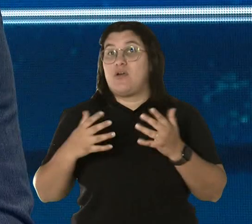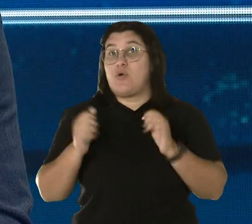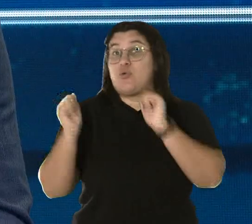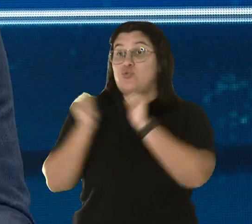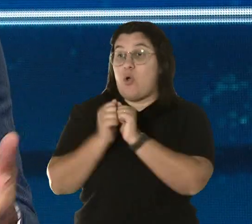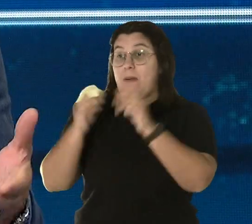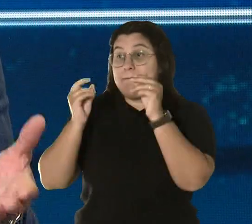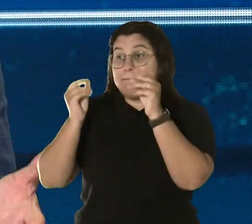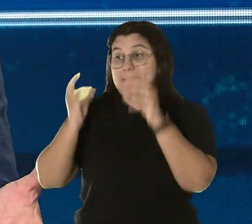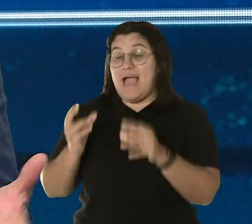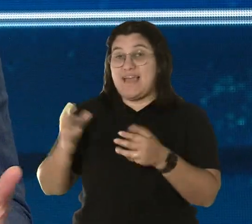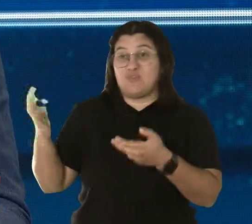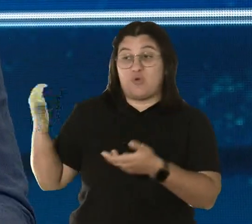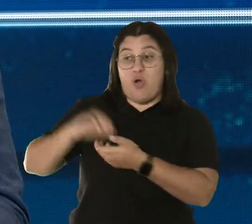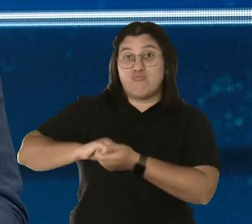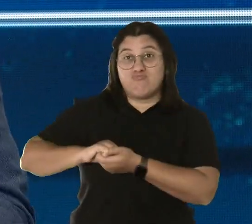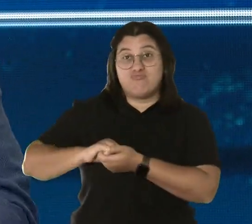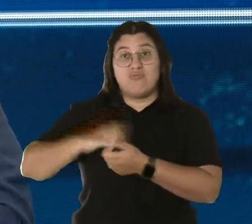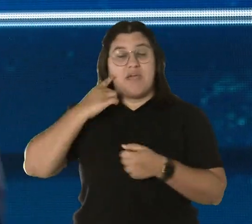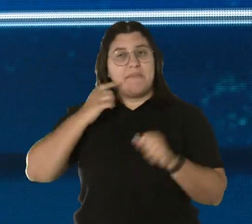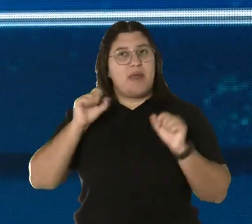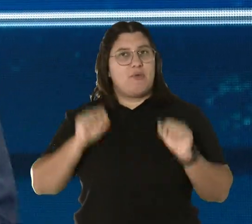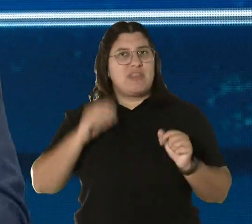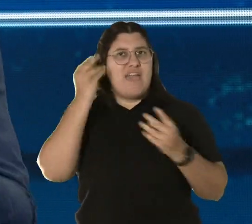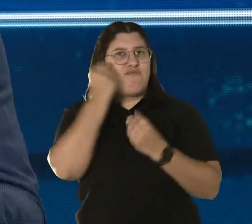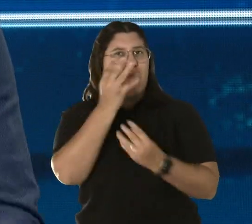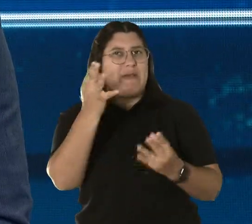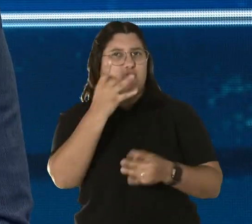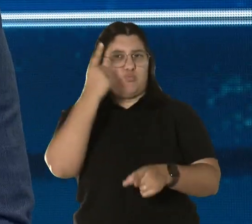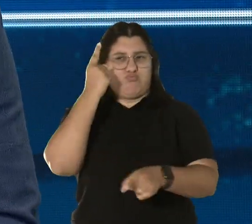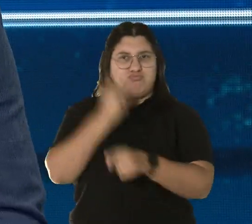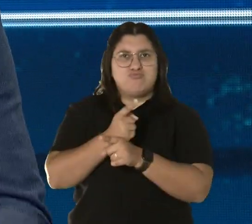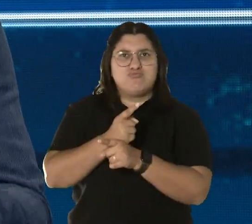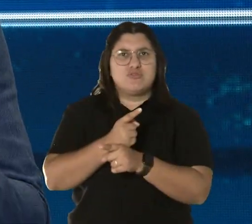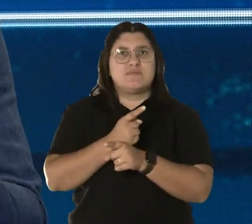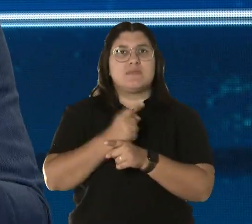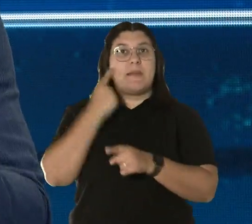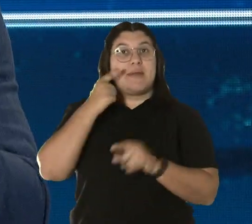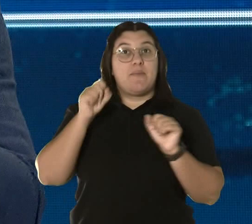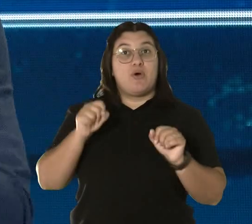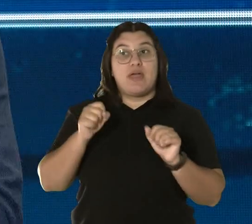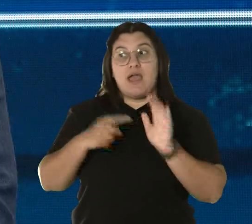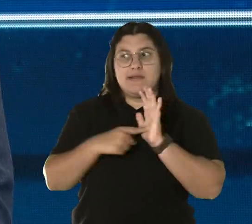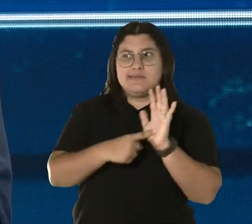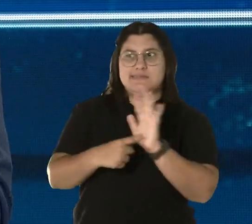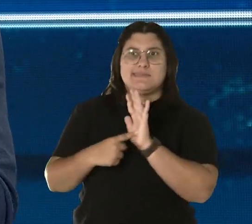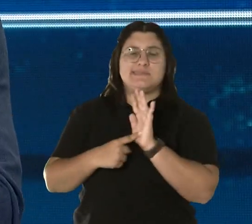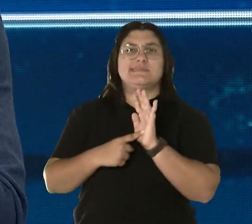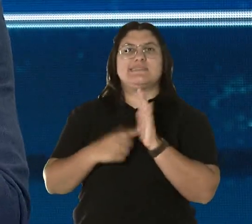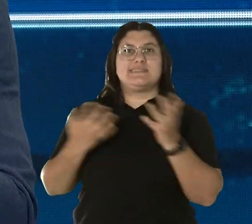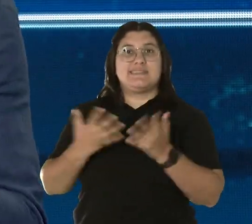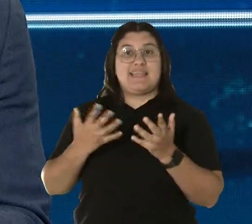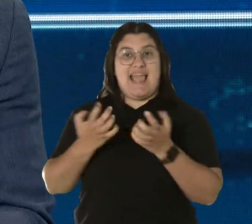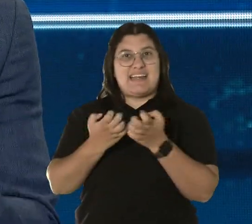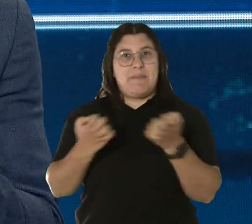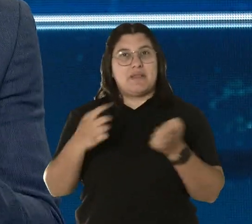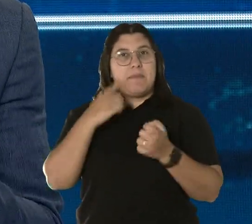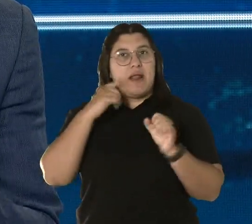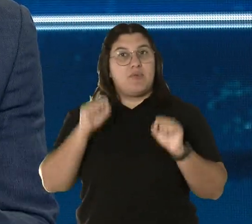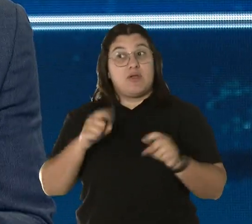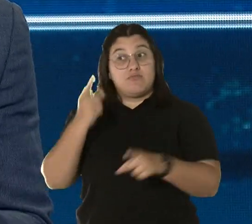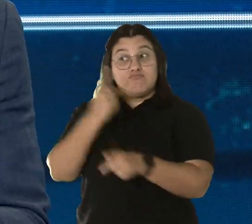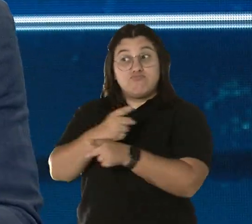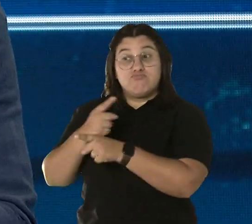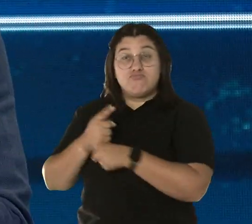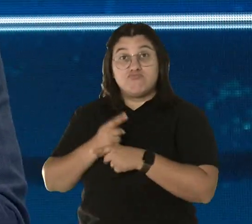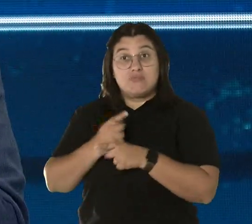con los maestros para darles la información educativa necesaria para poder darle las herramientas correctas a estos